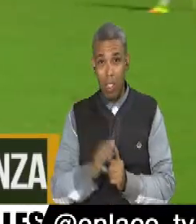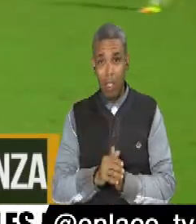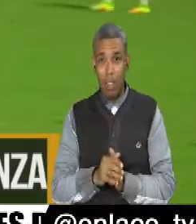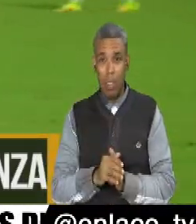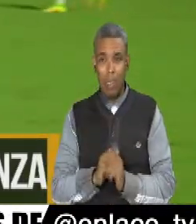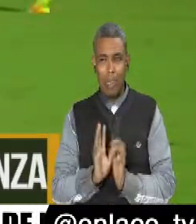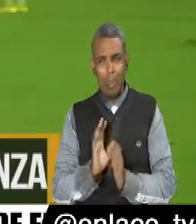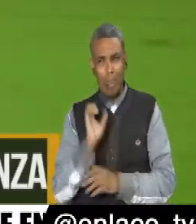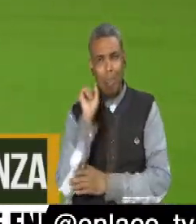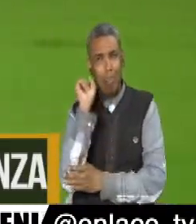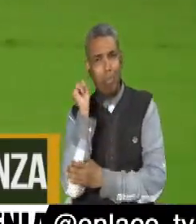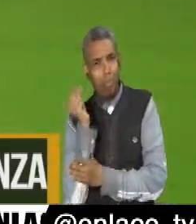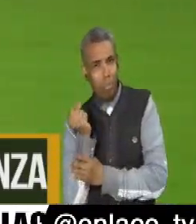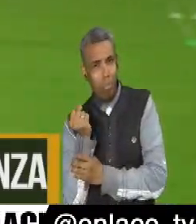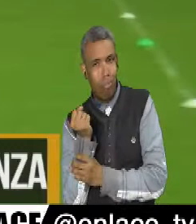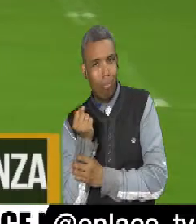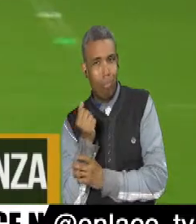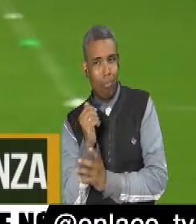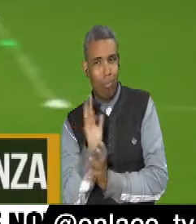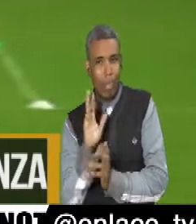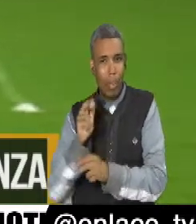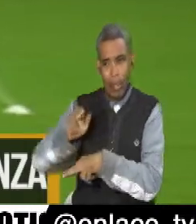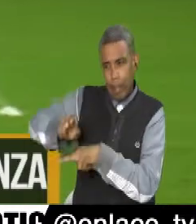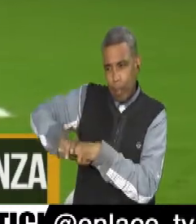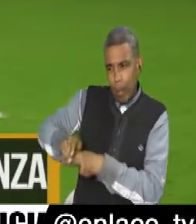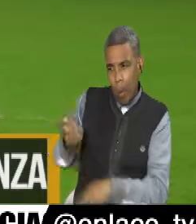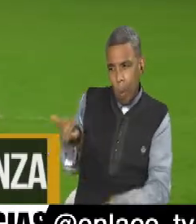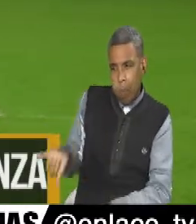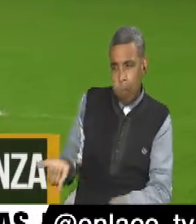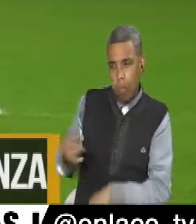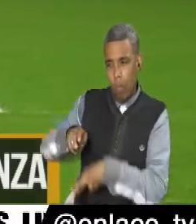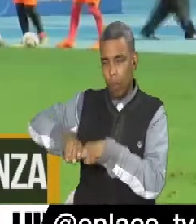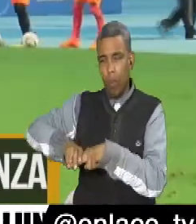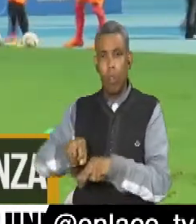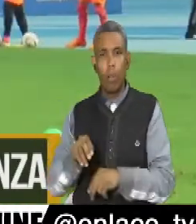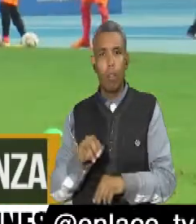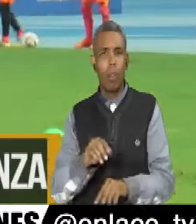no tuvo la oportunidad casi, ¿no? Pero igual le pasó